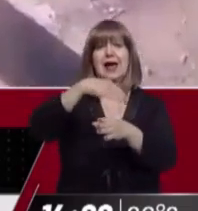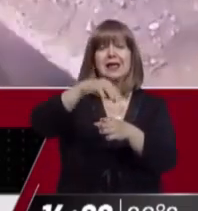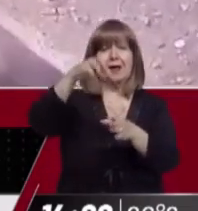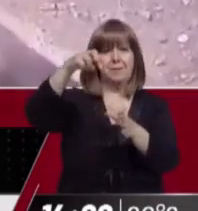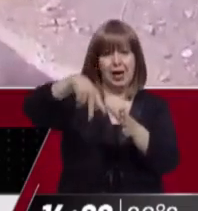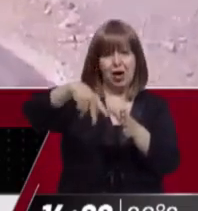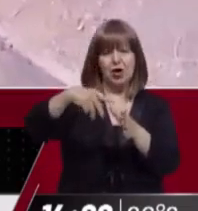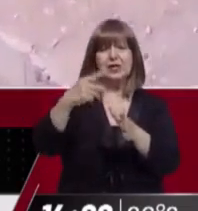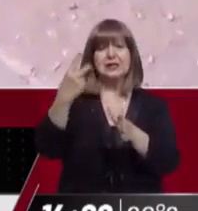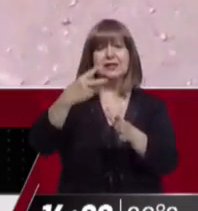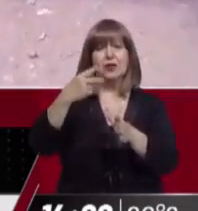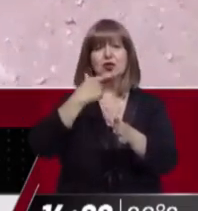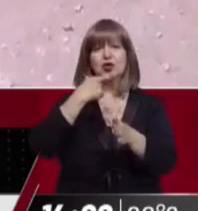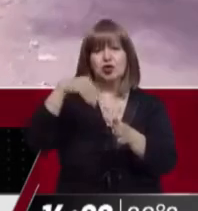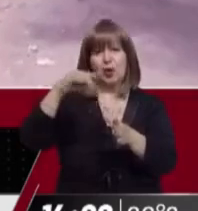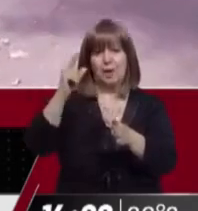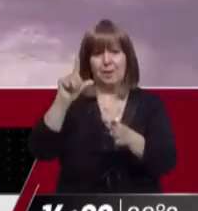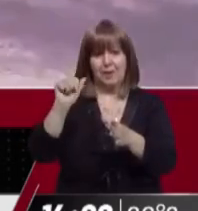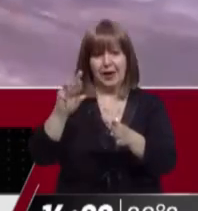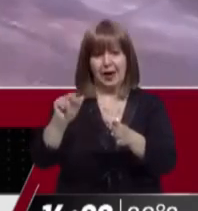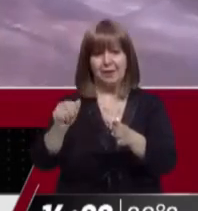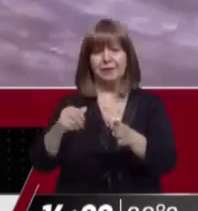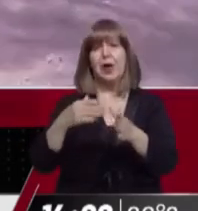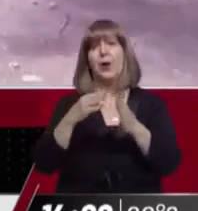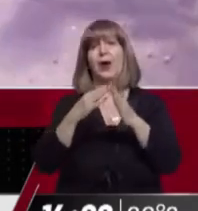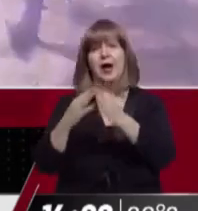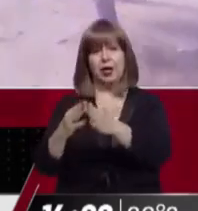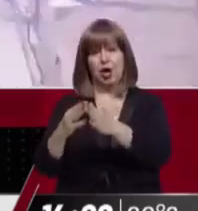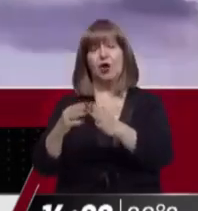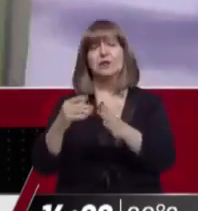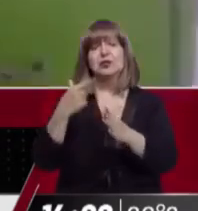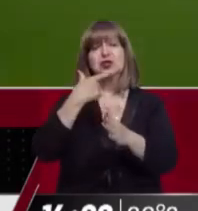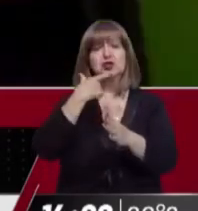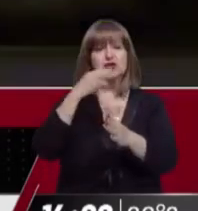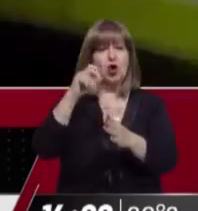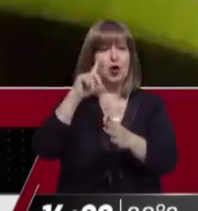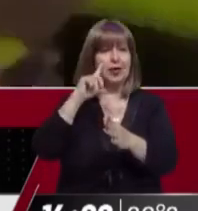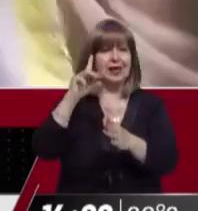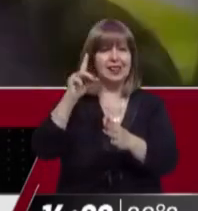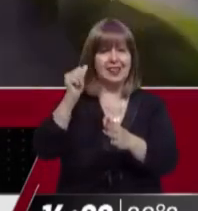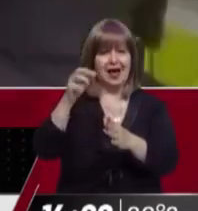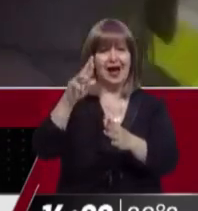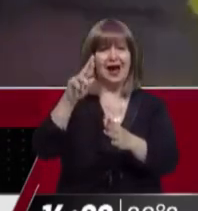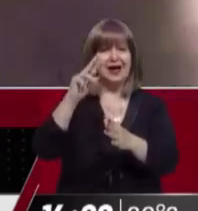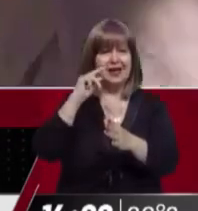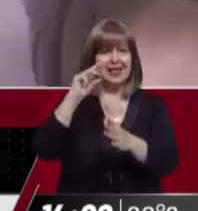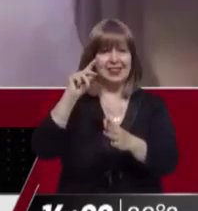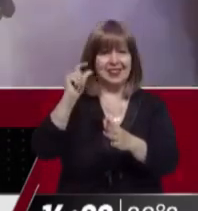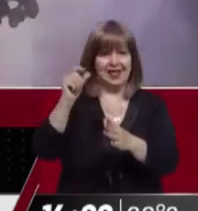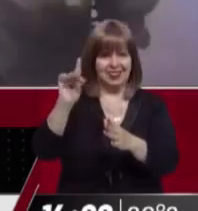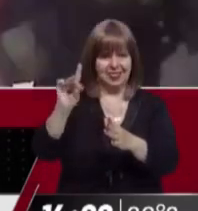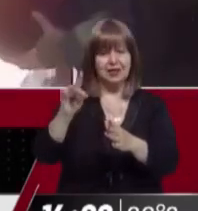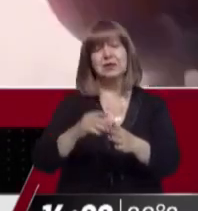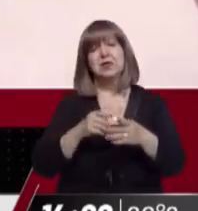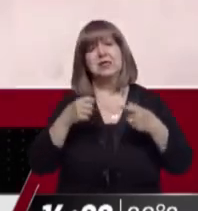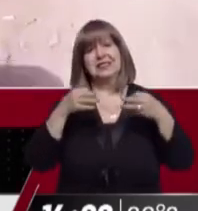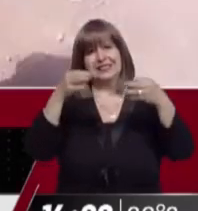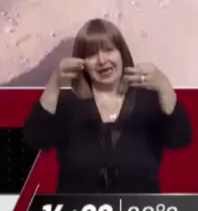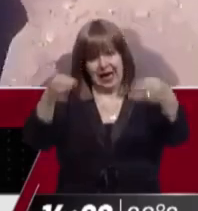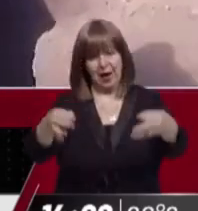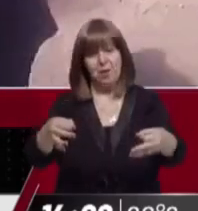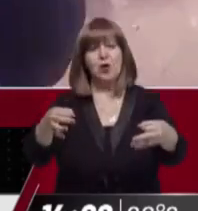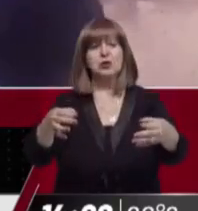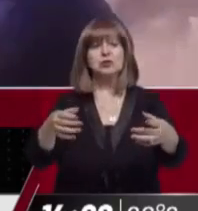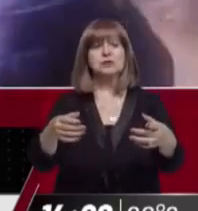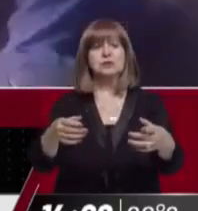y Segundo Sombra y la zona del barrio Solidaridad. Los chicos al llegar a trabajar, evidentemente la predisposición que